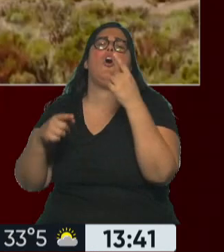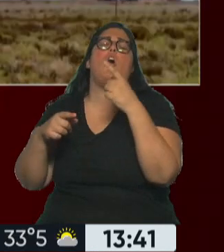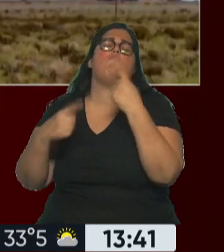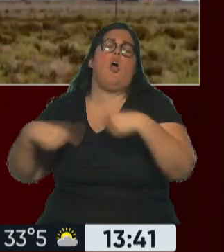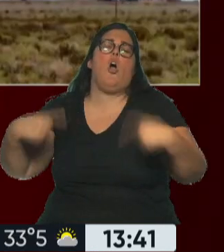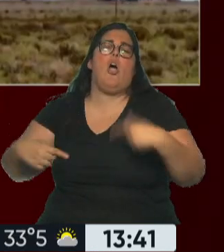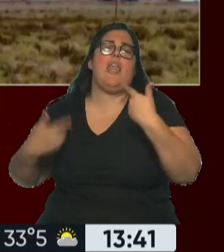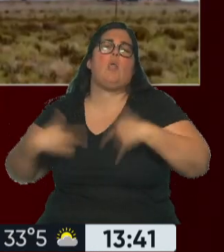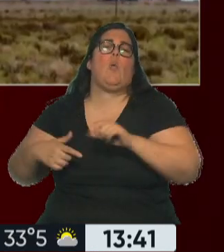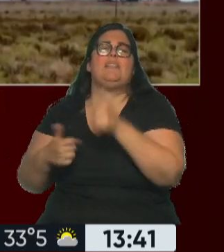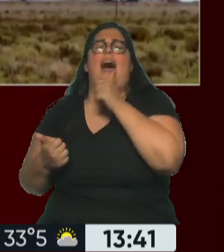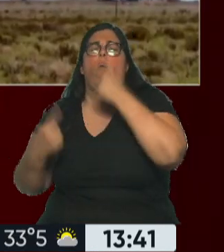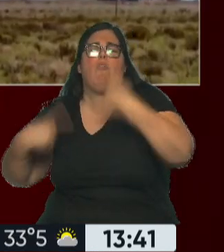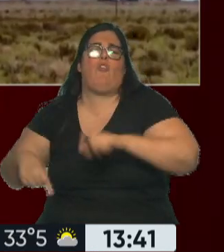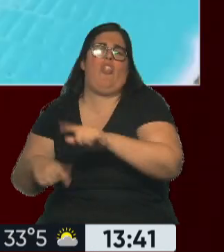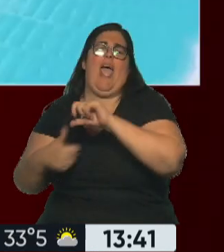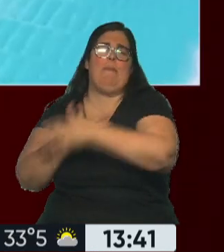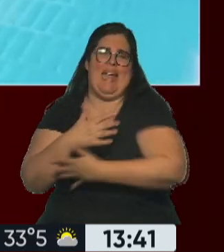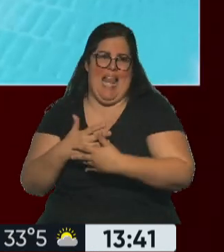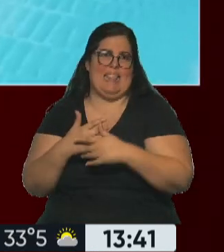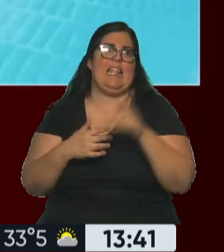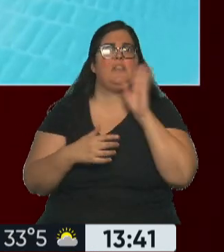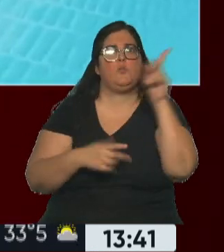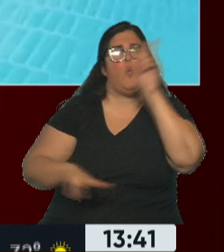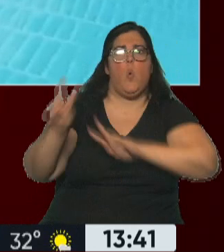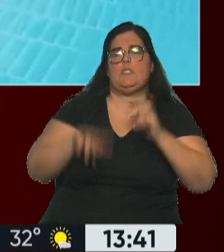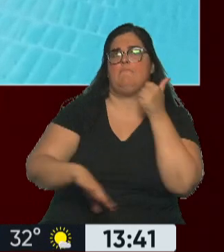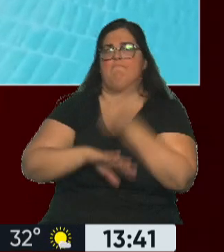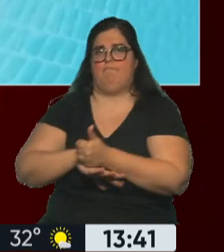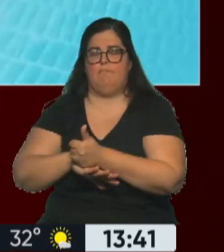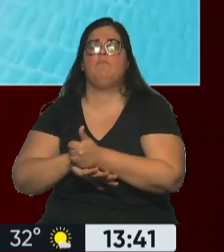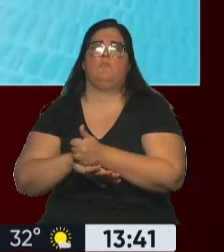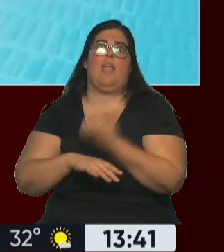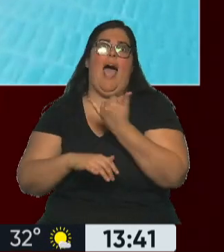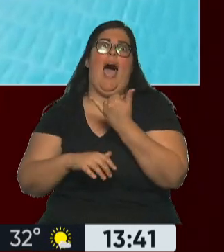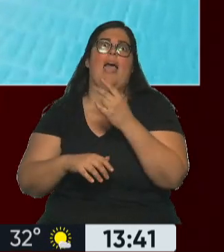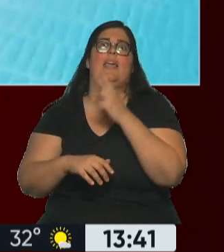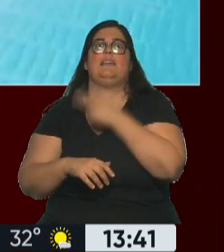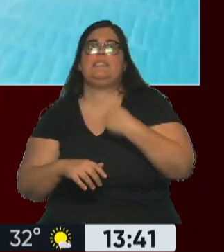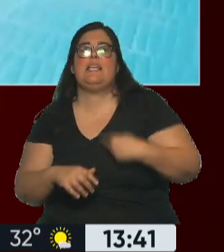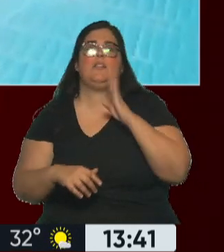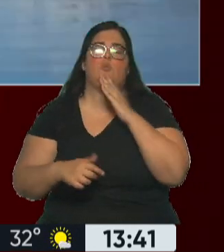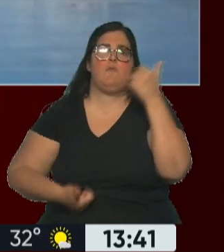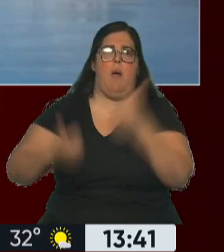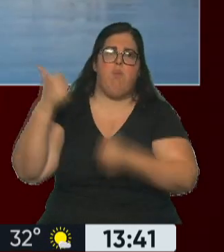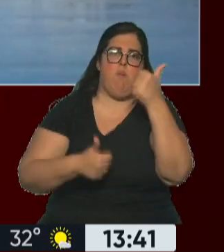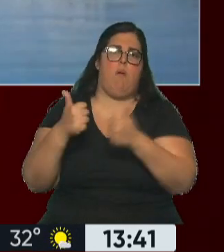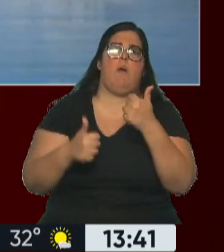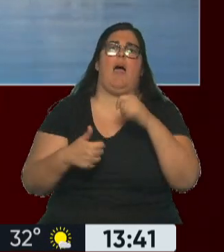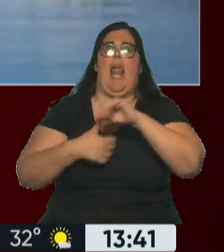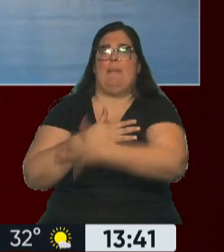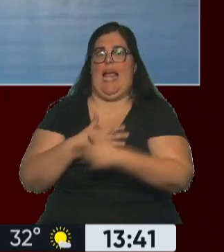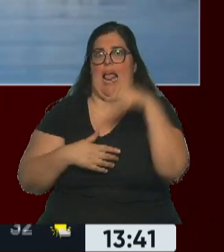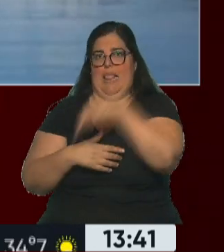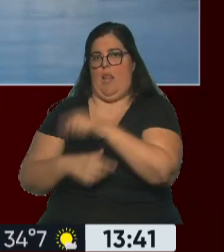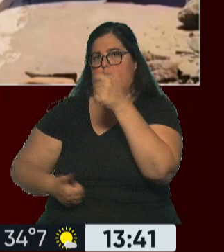Latina en general. Y esa presión es muy sustantiva porque efectivamente esa competencia interimperial se está volcando sobre la región. Y eso es